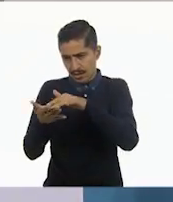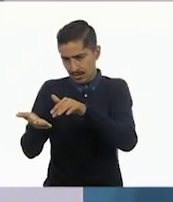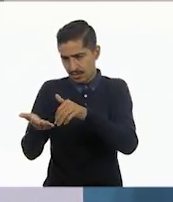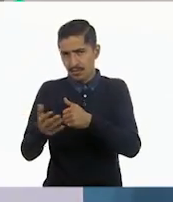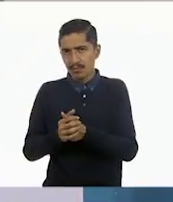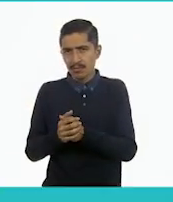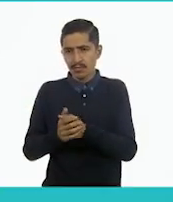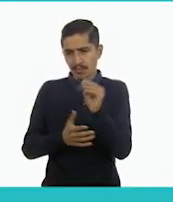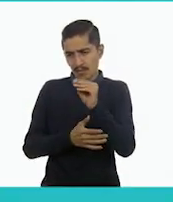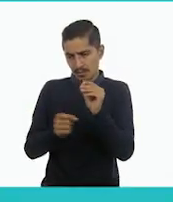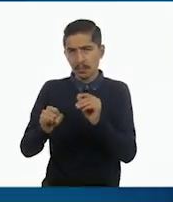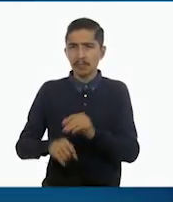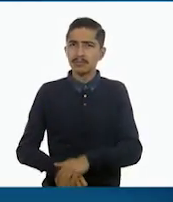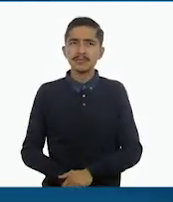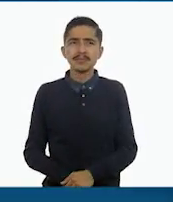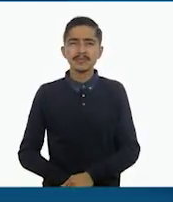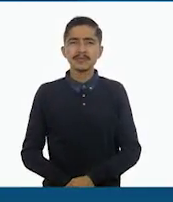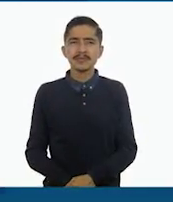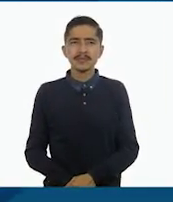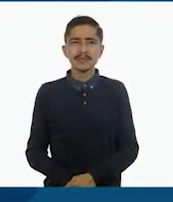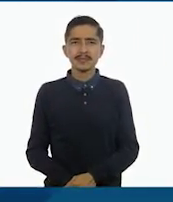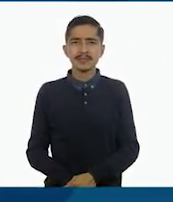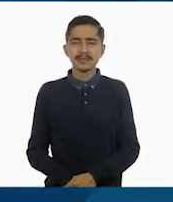sí, claro, maestra!